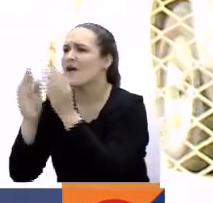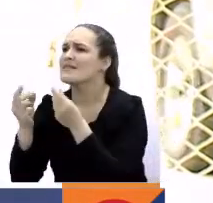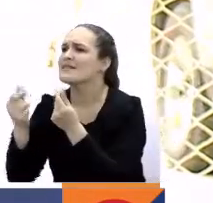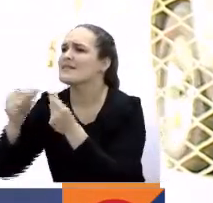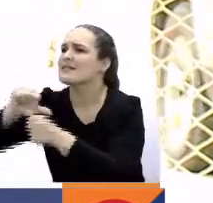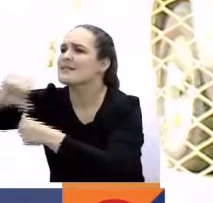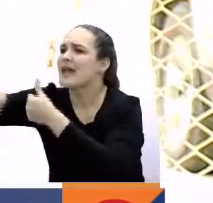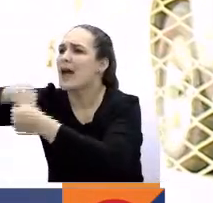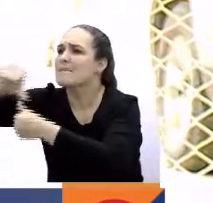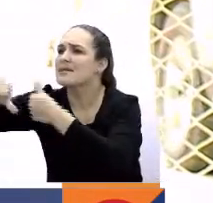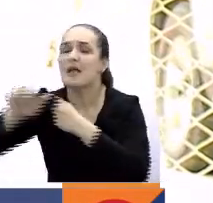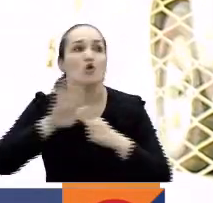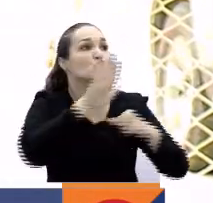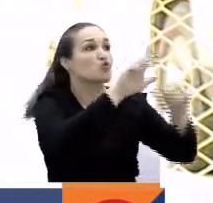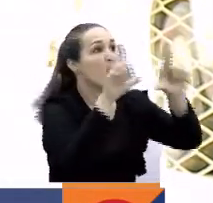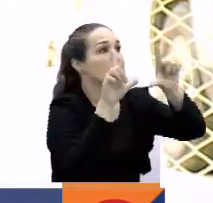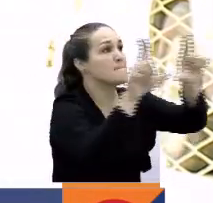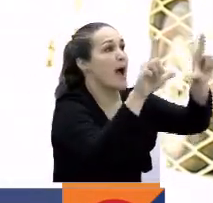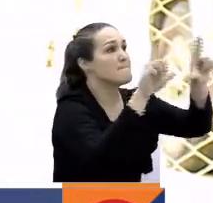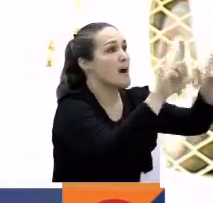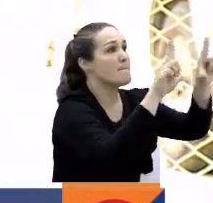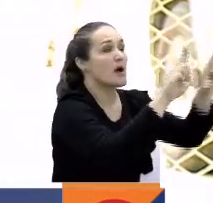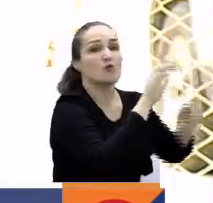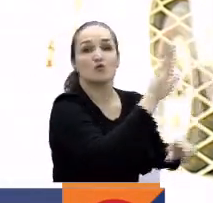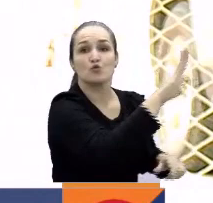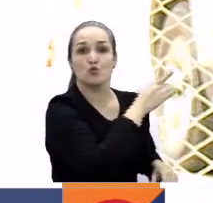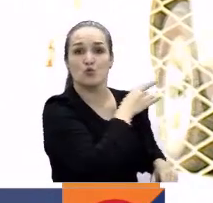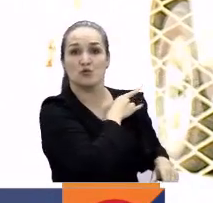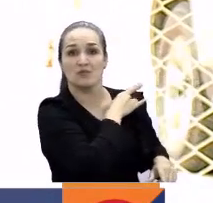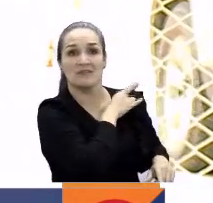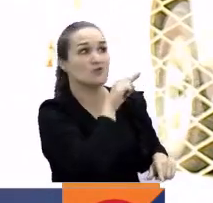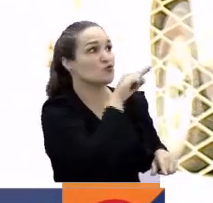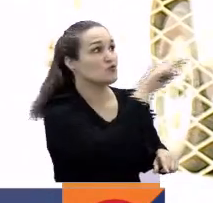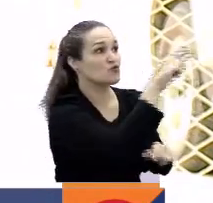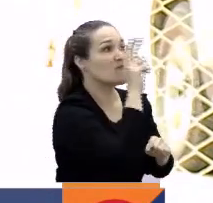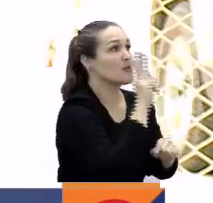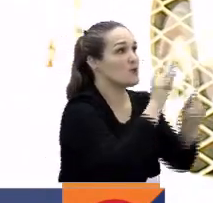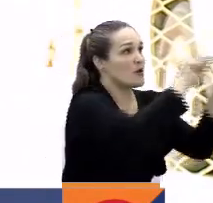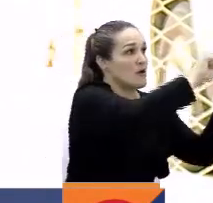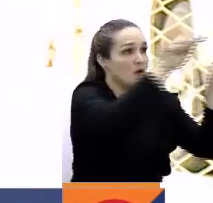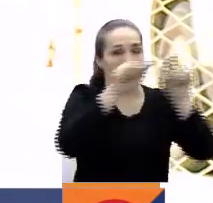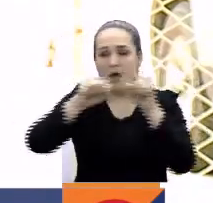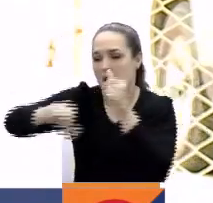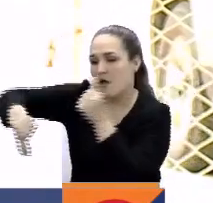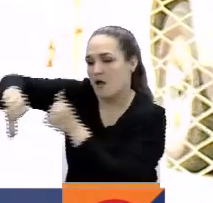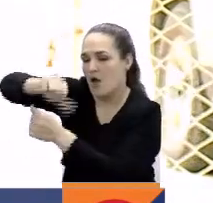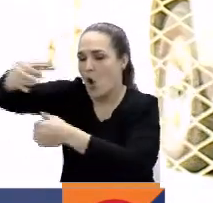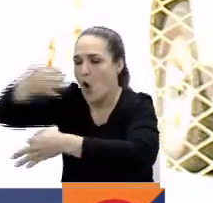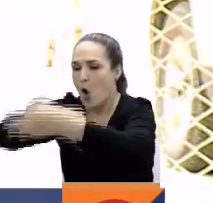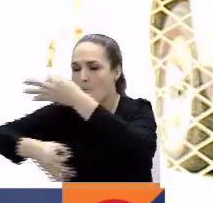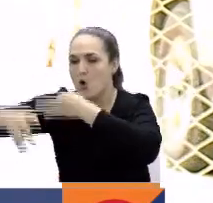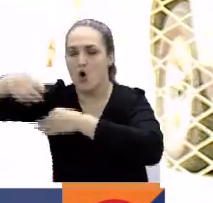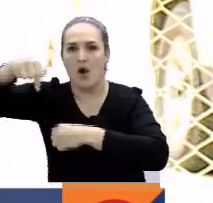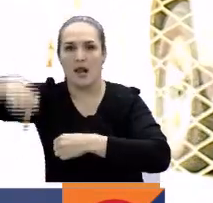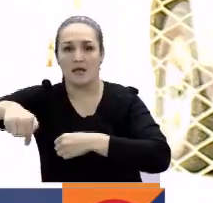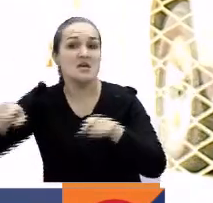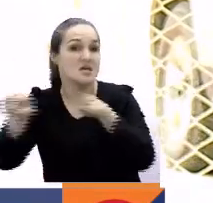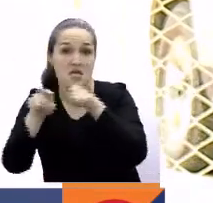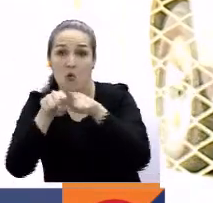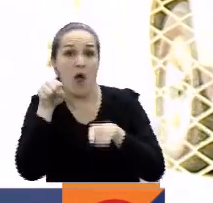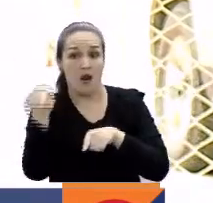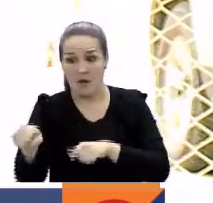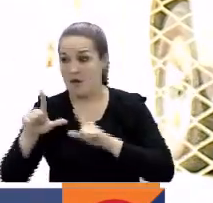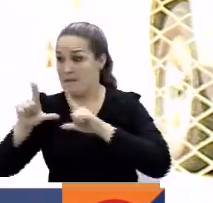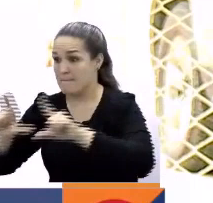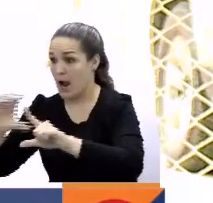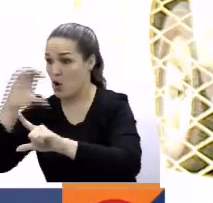para homologar diplomas, y ojalá se haga lo mismo al otro lado, porque lo primero que